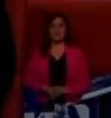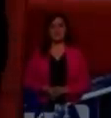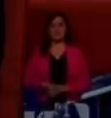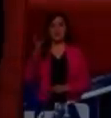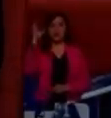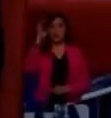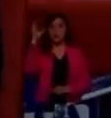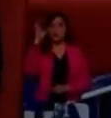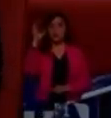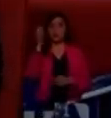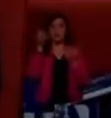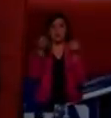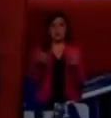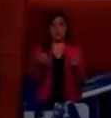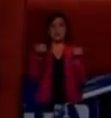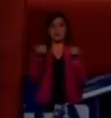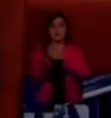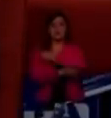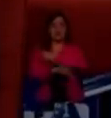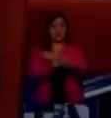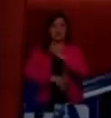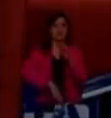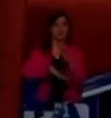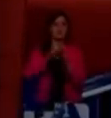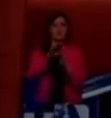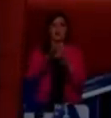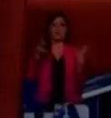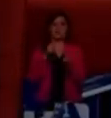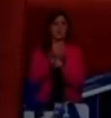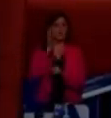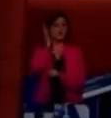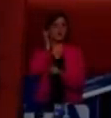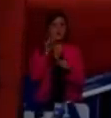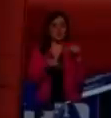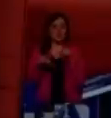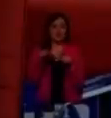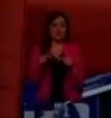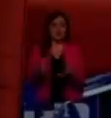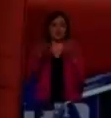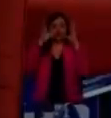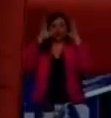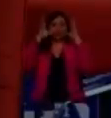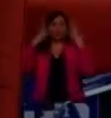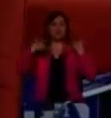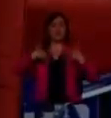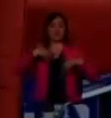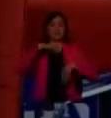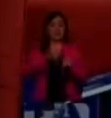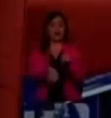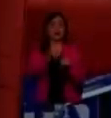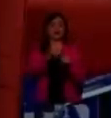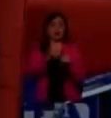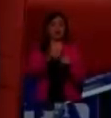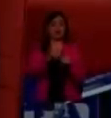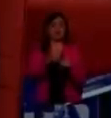Colombia es hoy en día el país que registra la mayor cantidad de mujeres en todo el mundo que han sido agredidas con